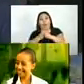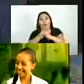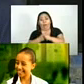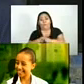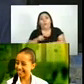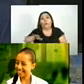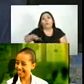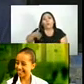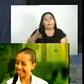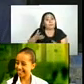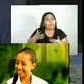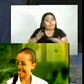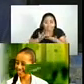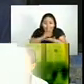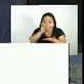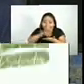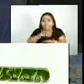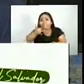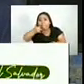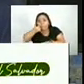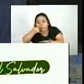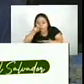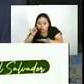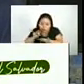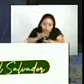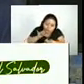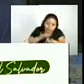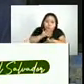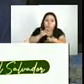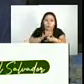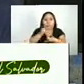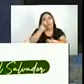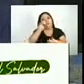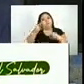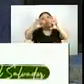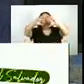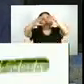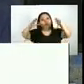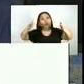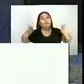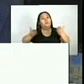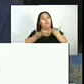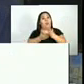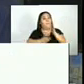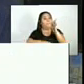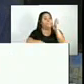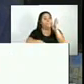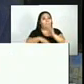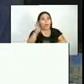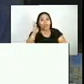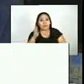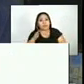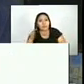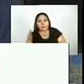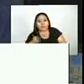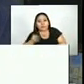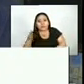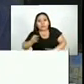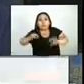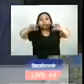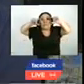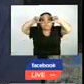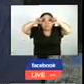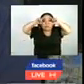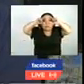con dispositivos digitales, se ha visto a nivel mundial un incremento en la necesidad de